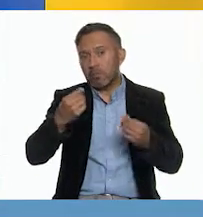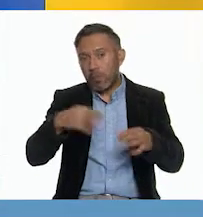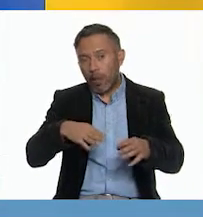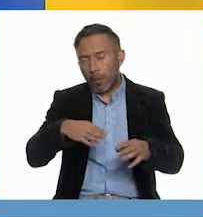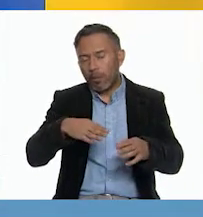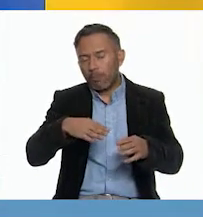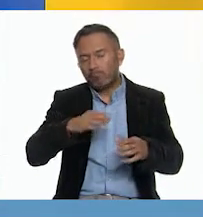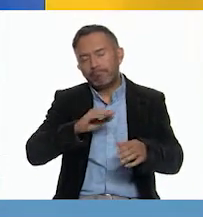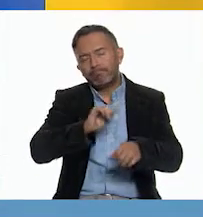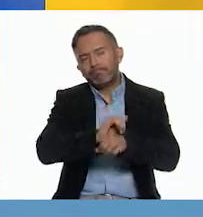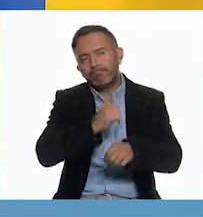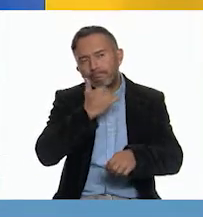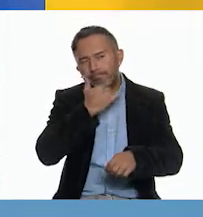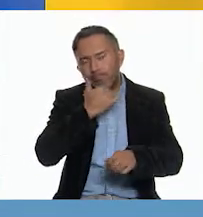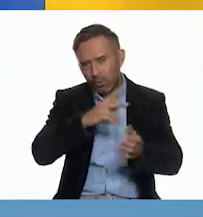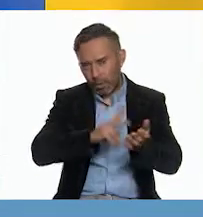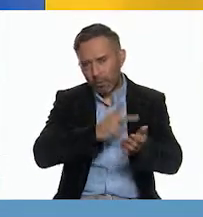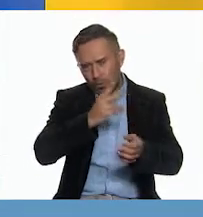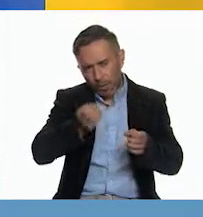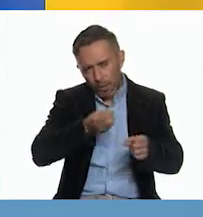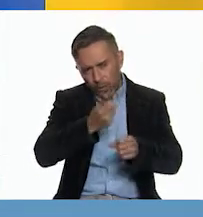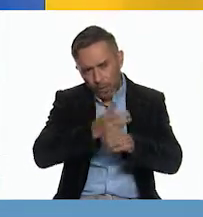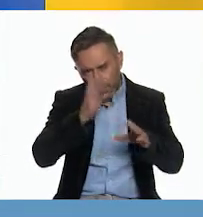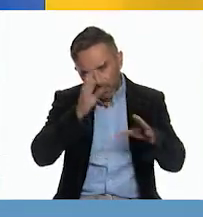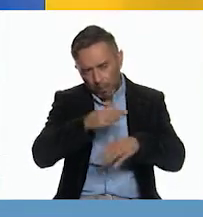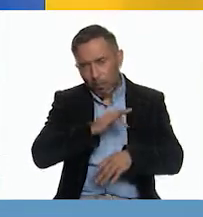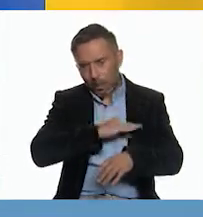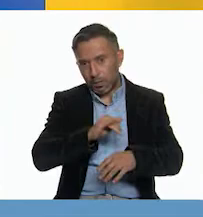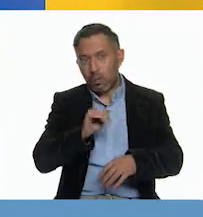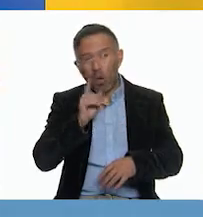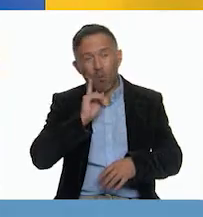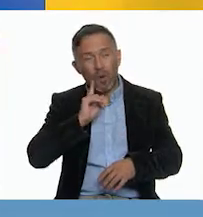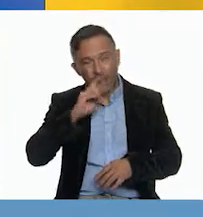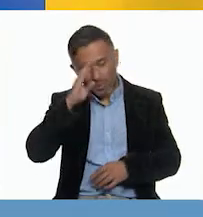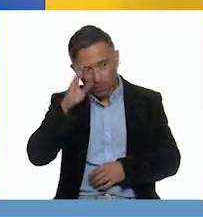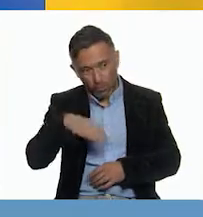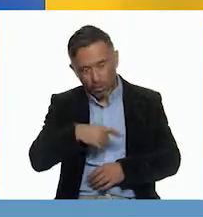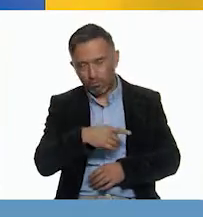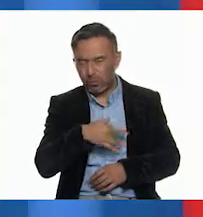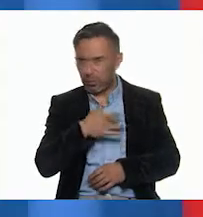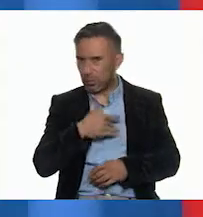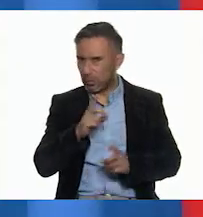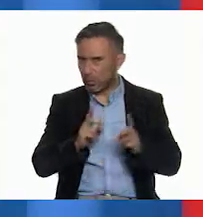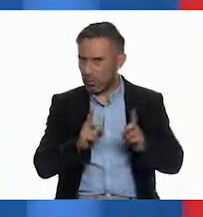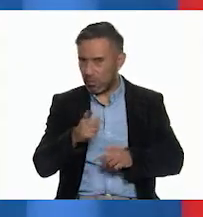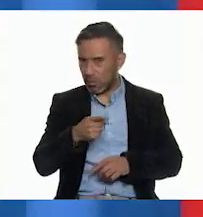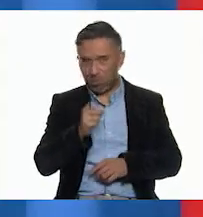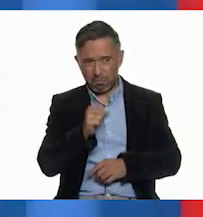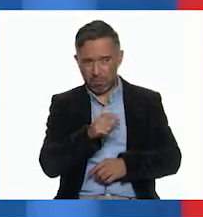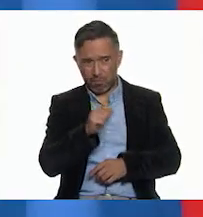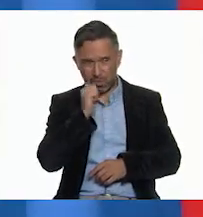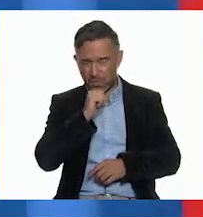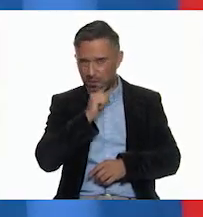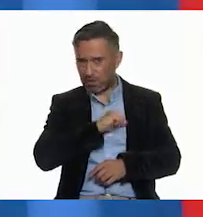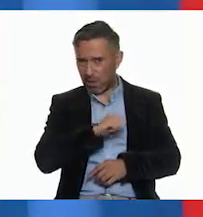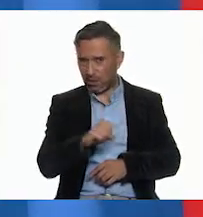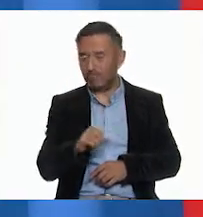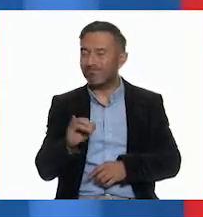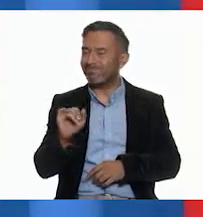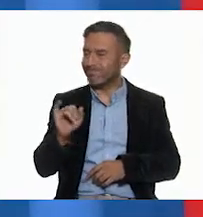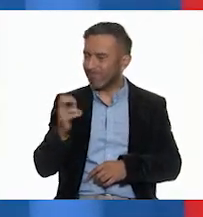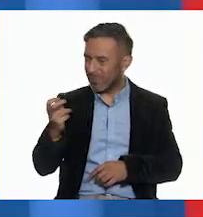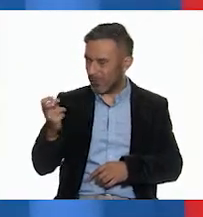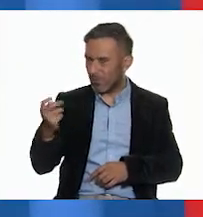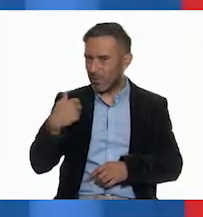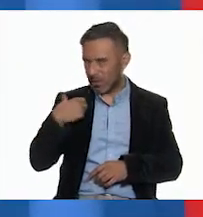de esta señora, la verdad, ya no estoy tan segura, porque siempre fue mala. Yo estoy totalmente de acuerdo con usted, maestra.